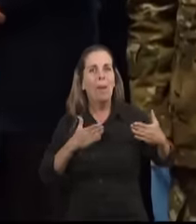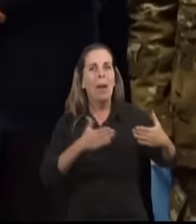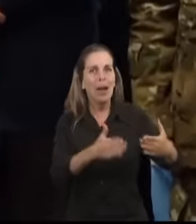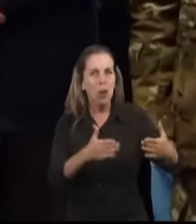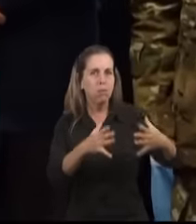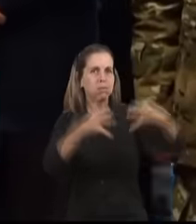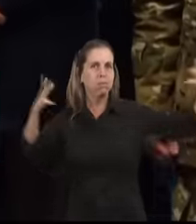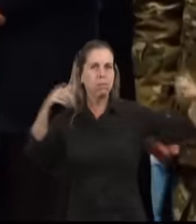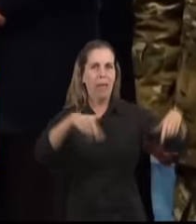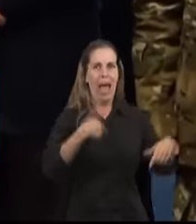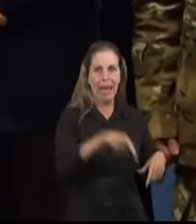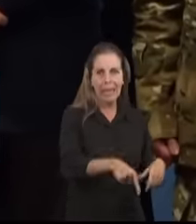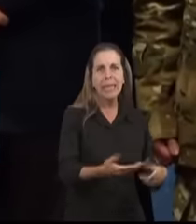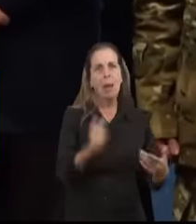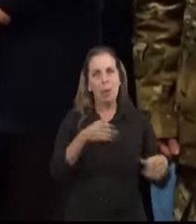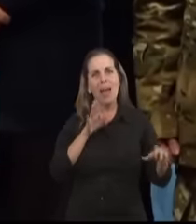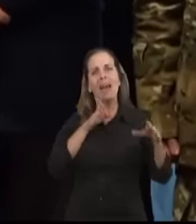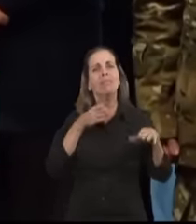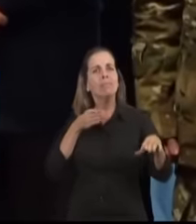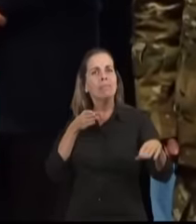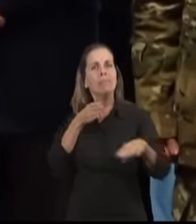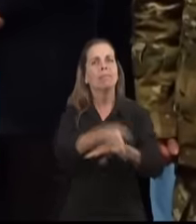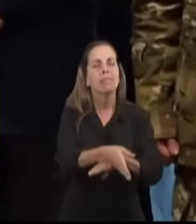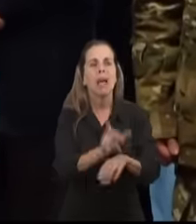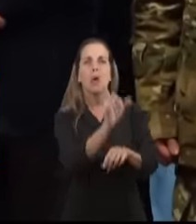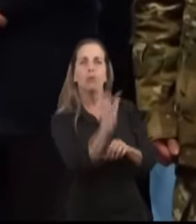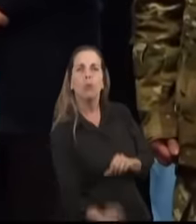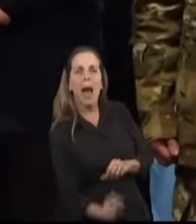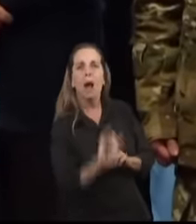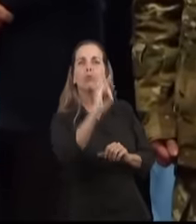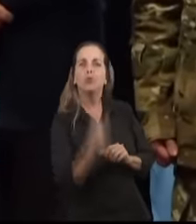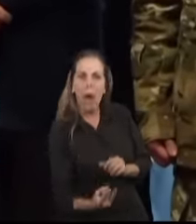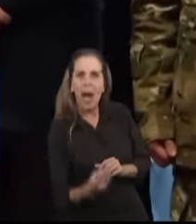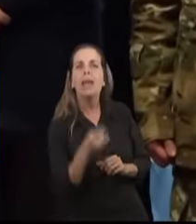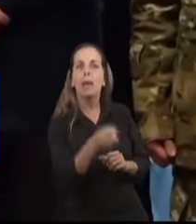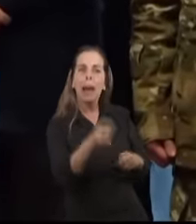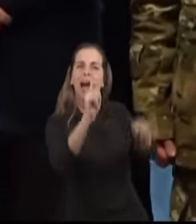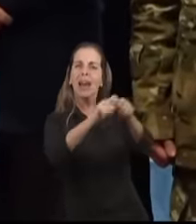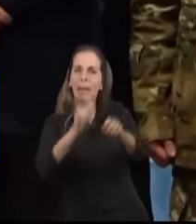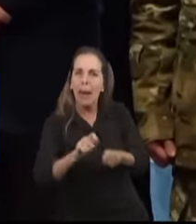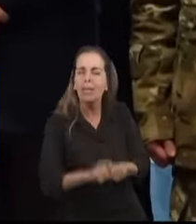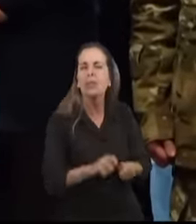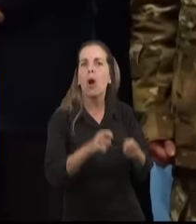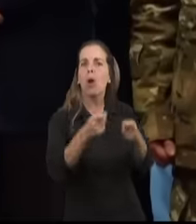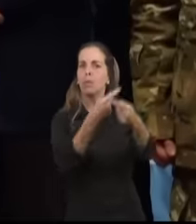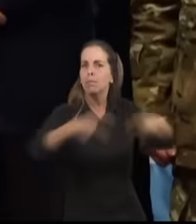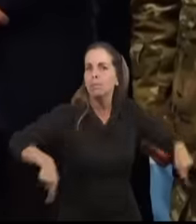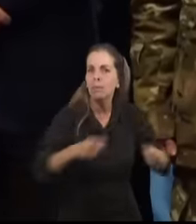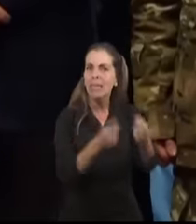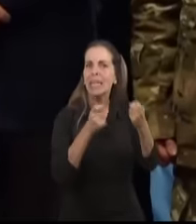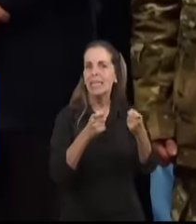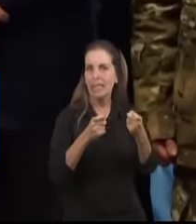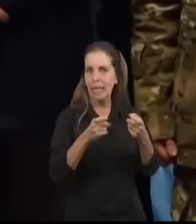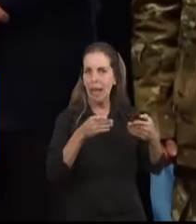mundo puedan acceder en Ushuaia a reparaciones, reabastecimiento u otros servicios que necesitan antes de dar el último paso de su